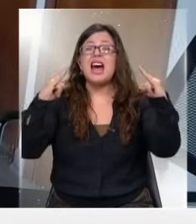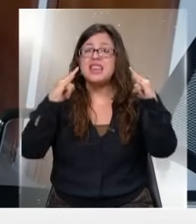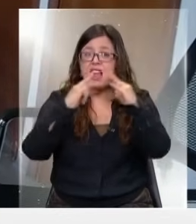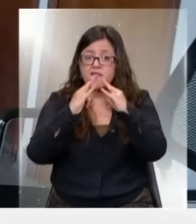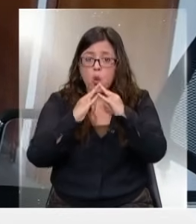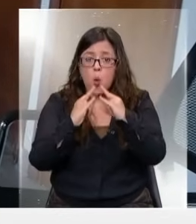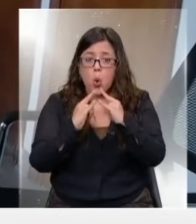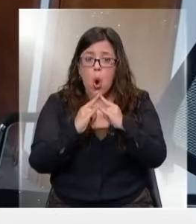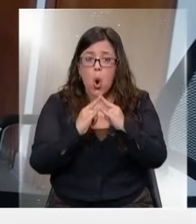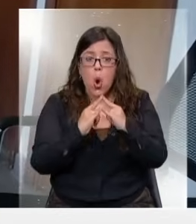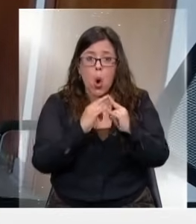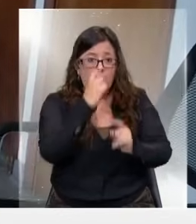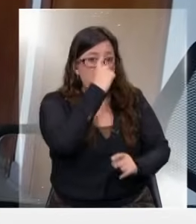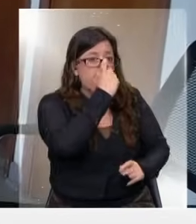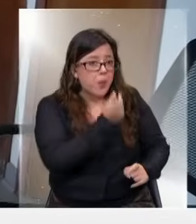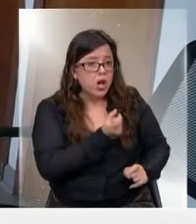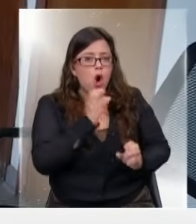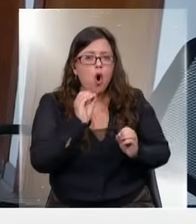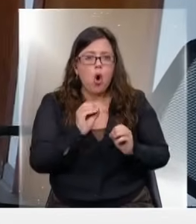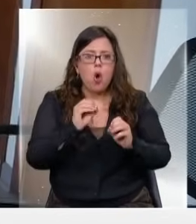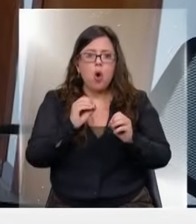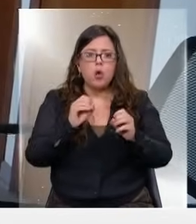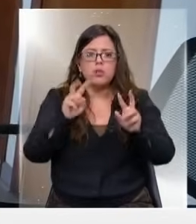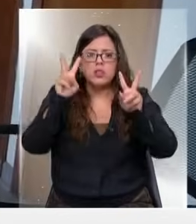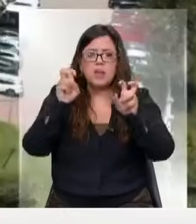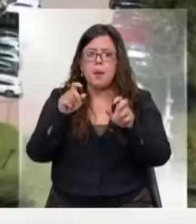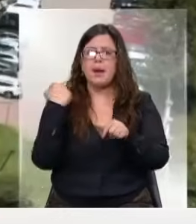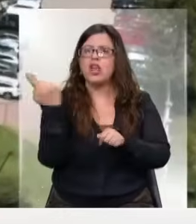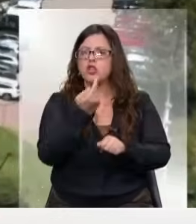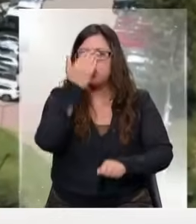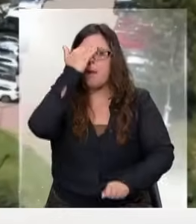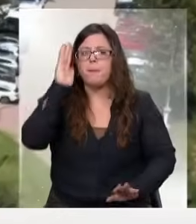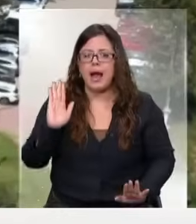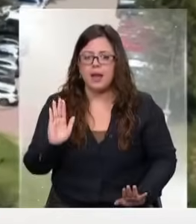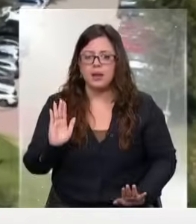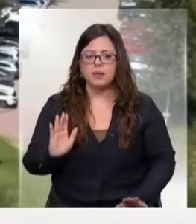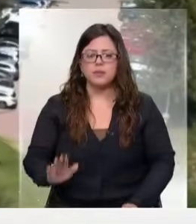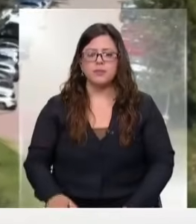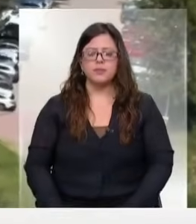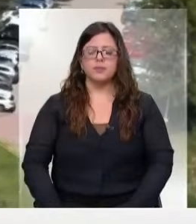hechizo o alguna cuestión que hicieron para que nos fuera mal a nosotros.